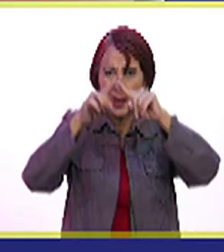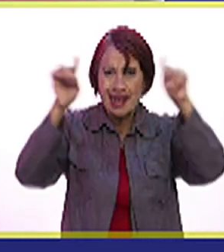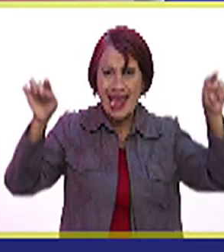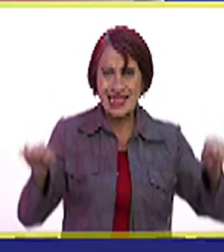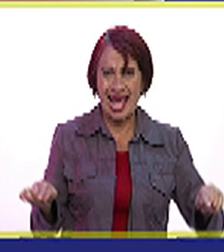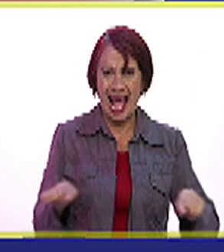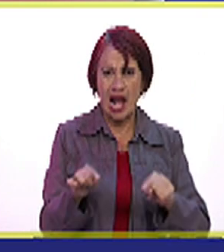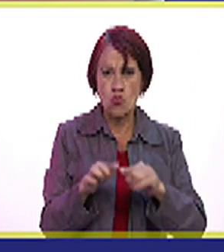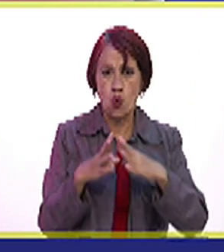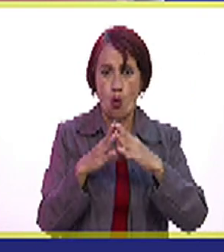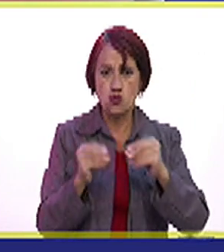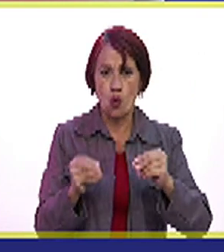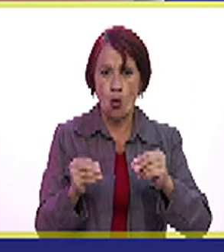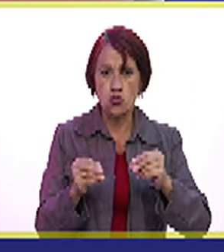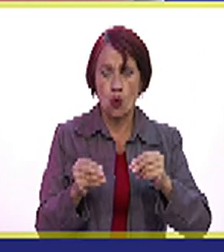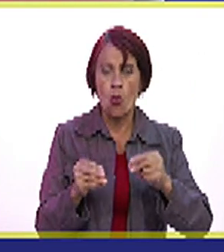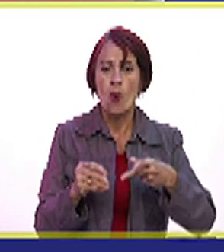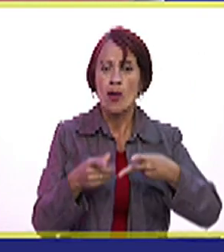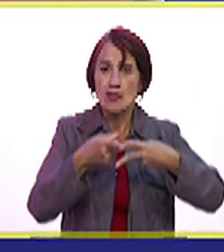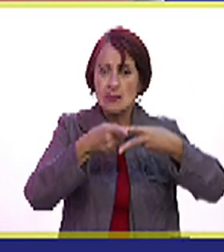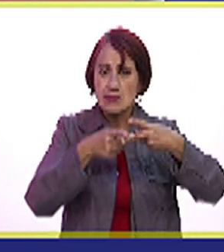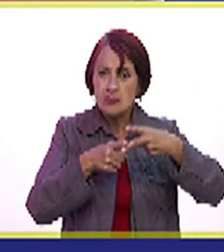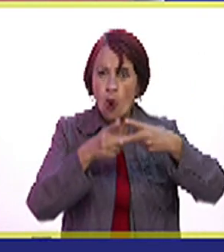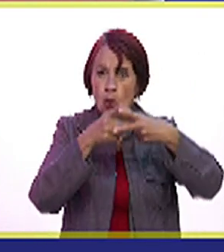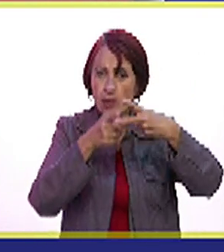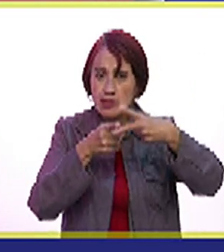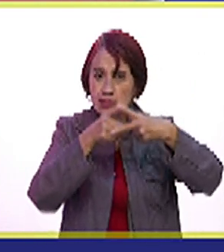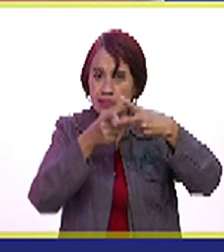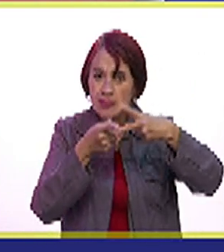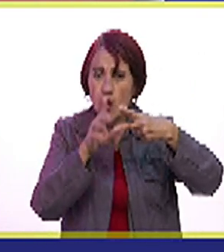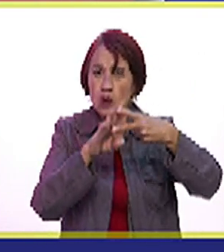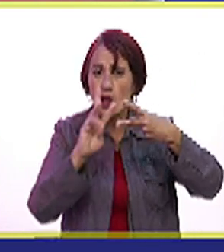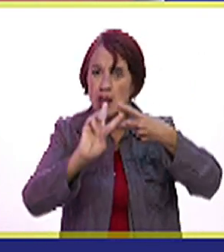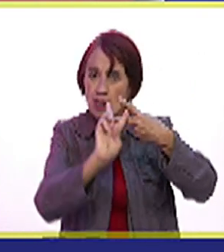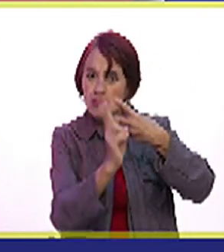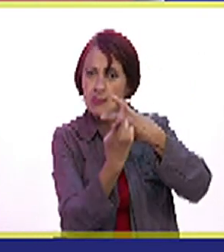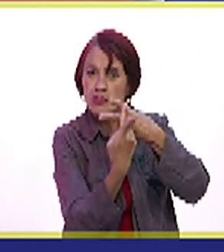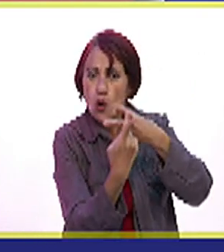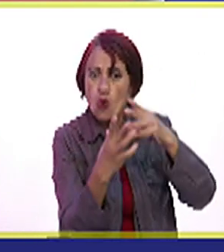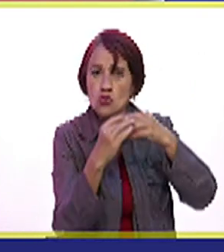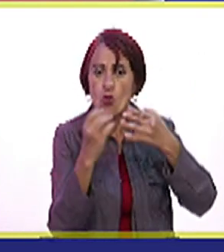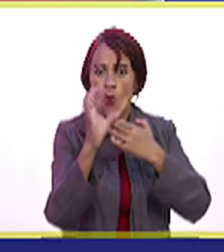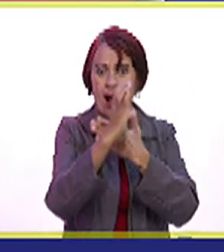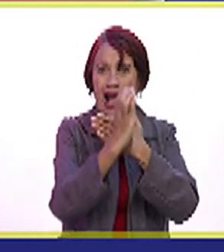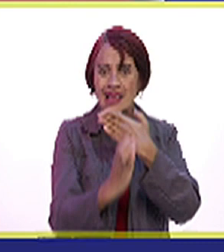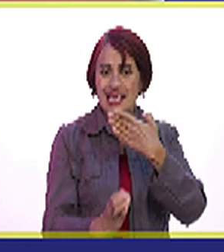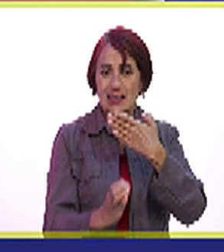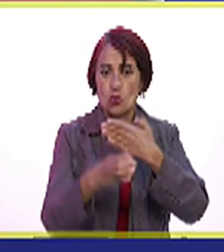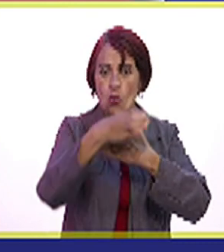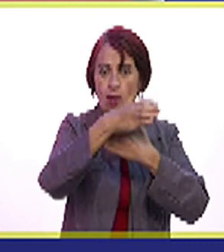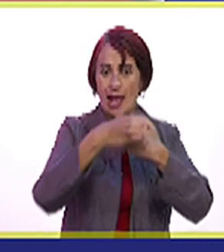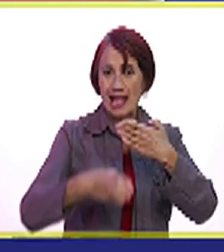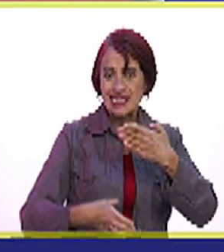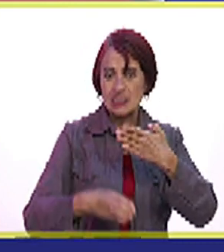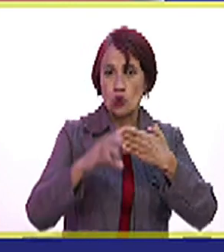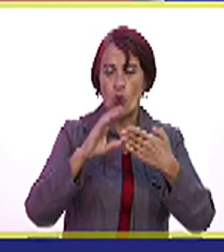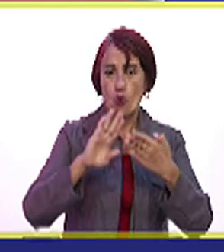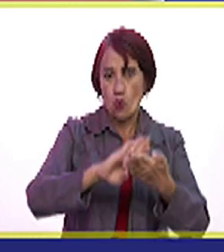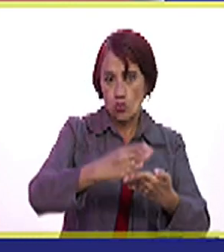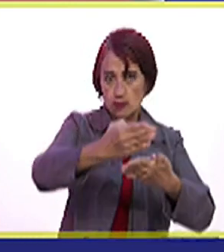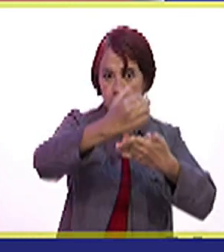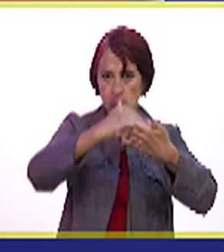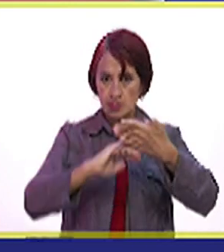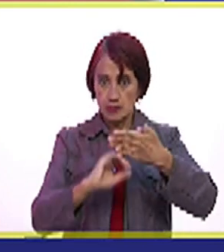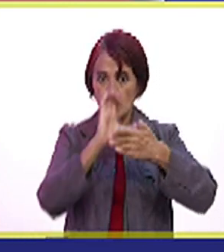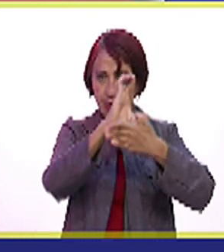al ángulo es el cateto opuesto. Tenemos cateto opuesto 500 metros